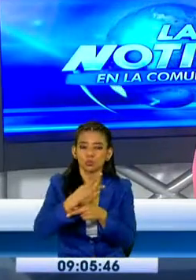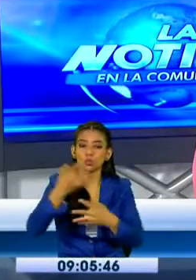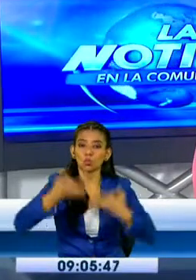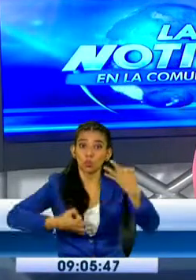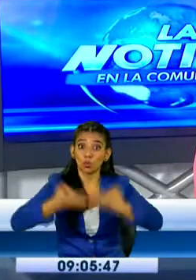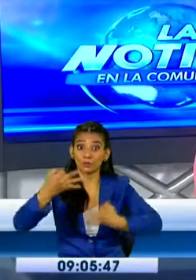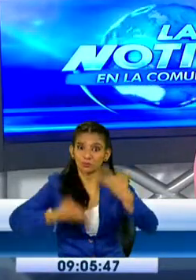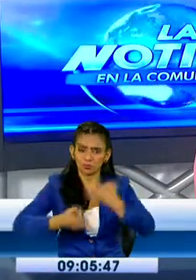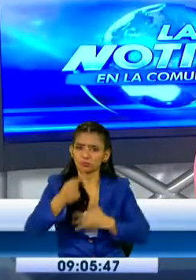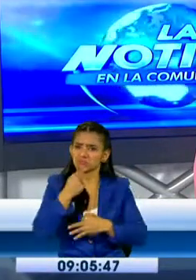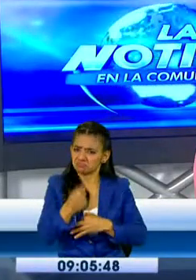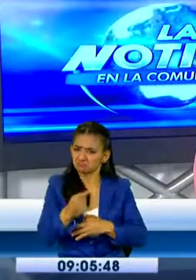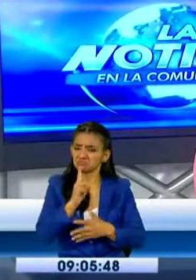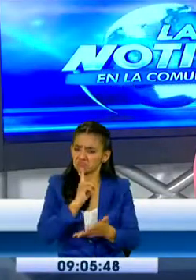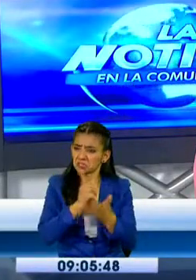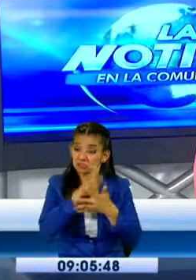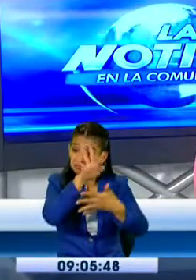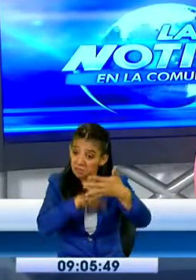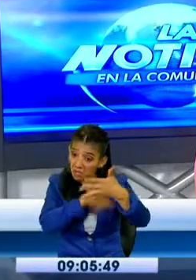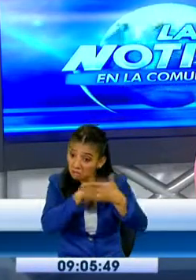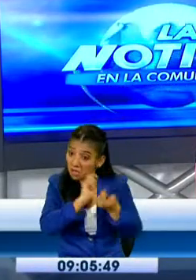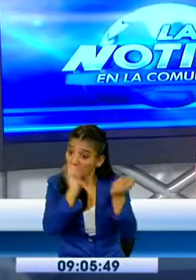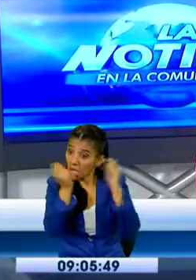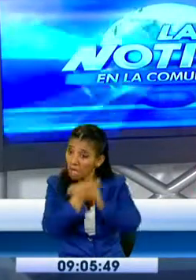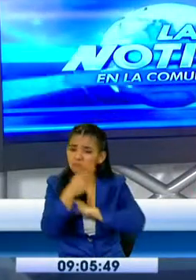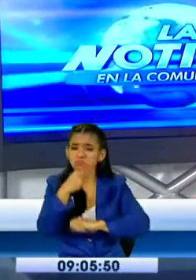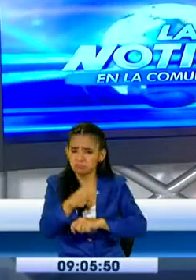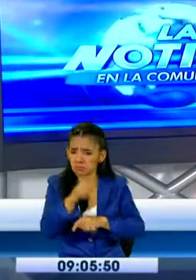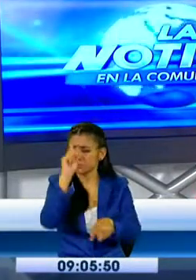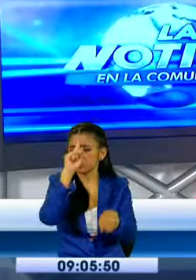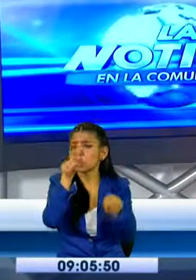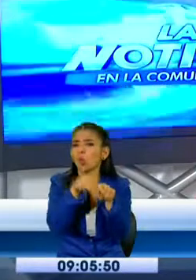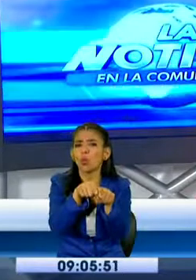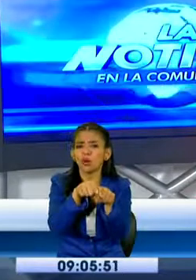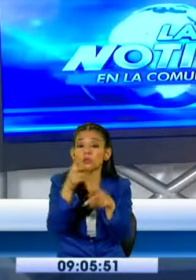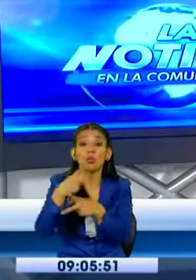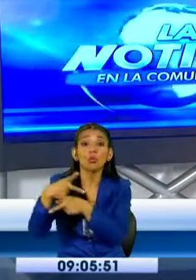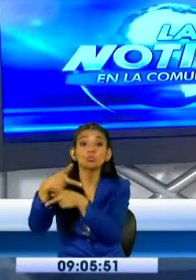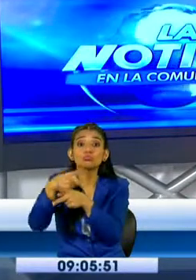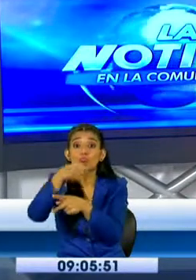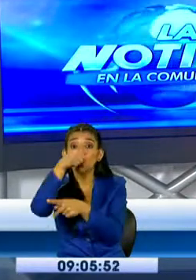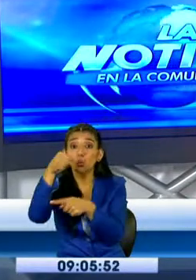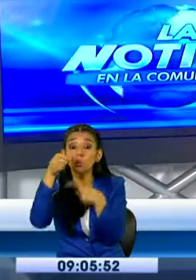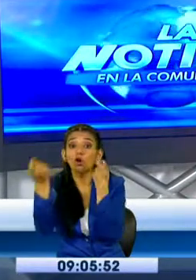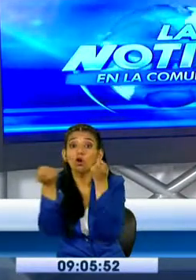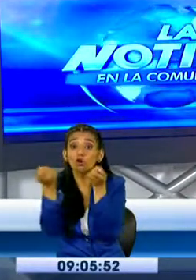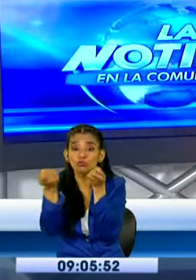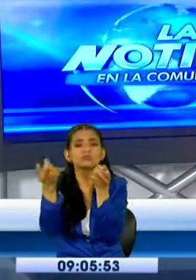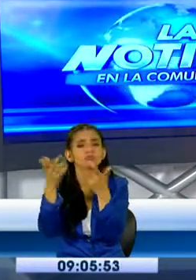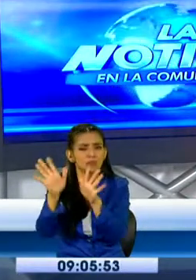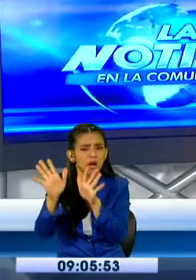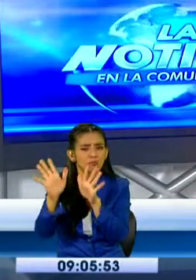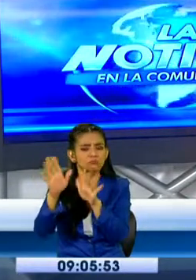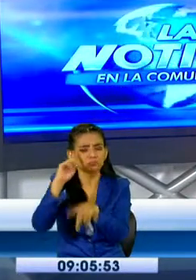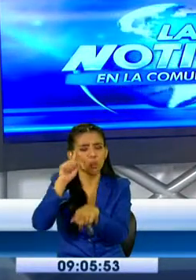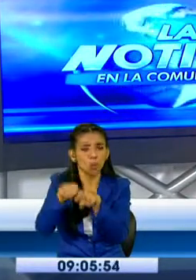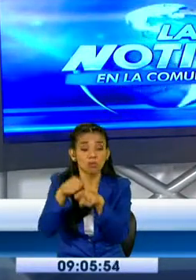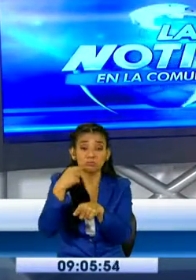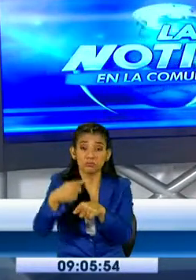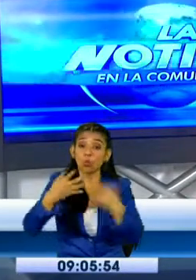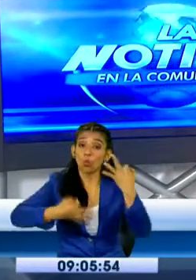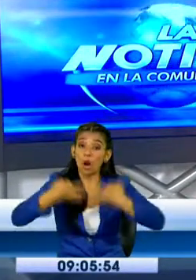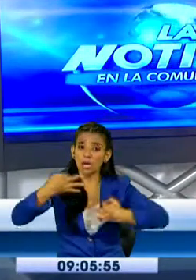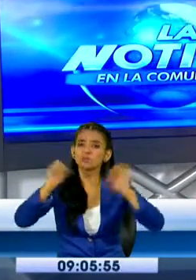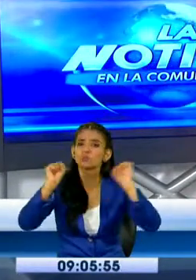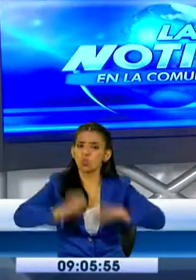se mostró a favor de la modificación de la tabla de narcotráfico realizada por el CONCEP. Con esto se dijo que se logrará que los jueces